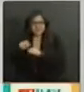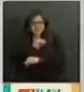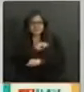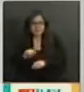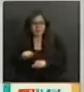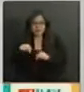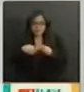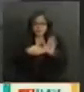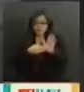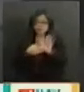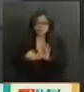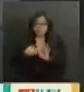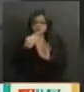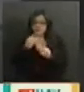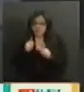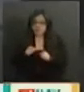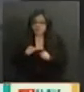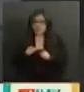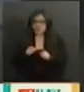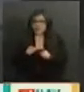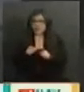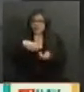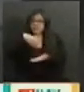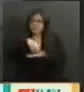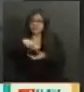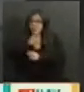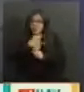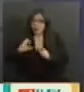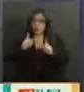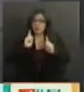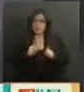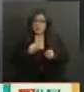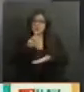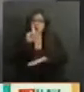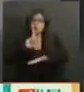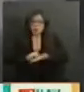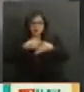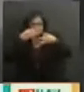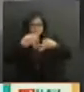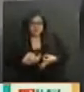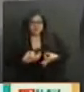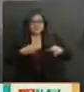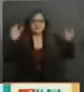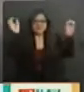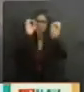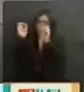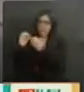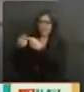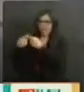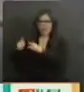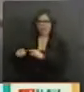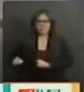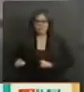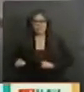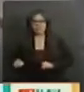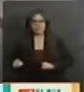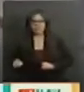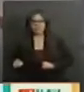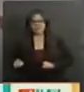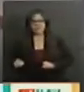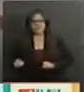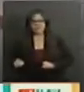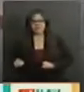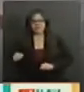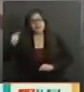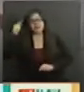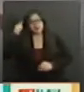muestra también tiene que generar eso. Los centros culturales tenemos que ser espacios polémicos, tenemos que generar, de cierta forma,